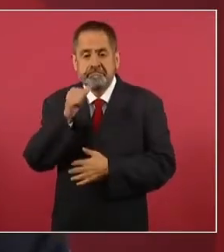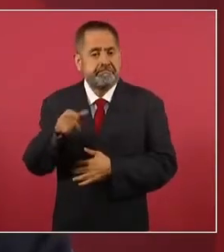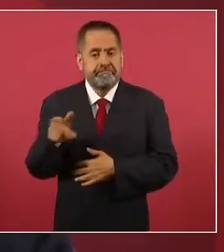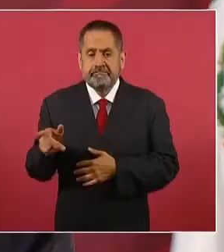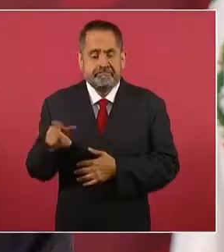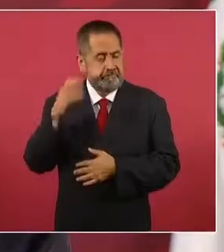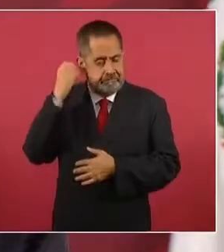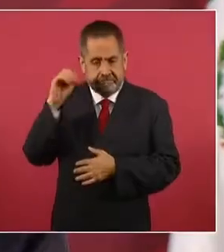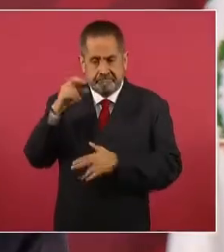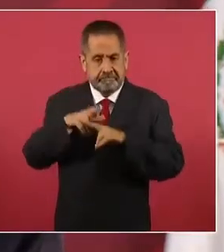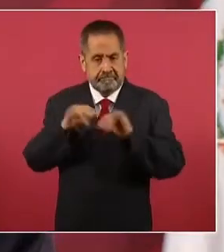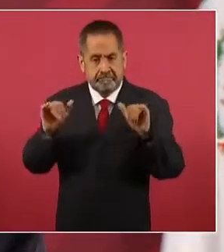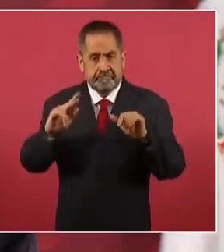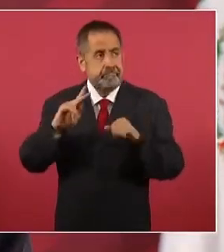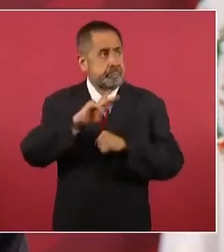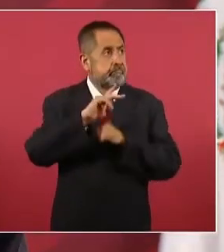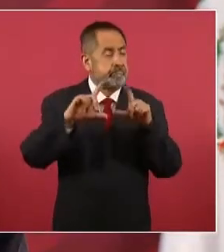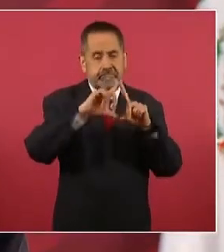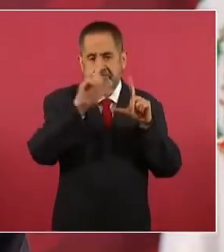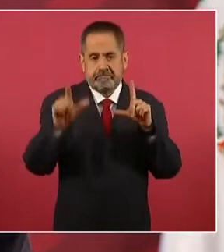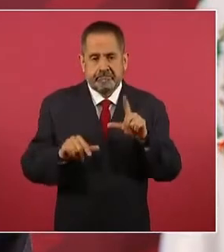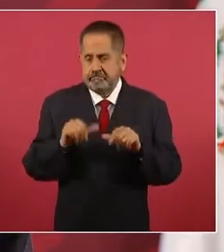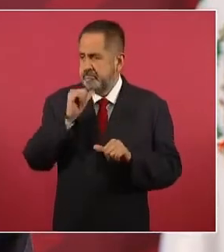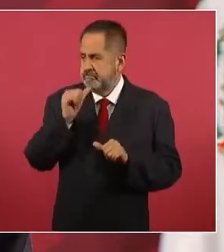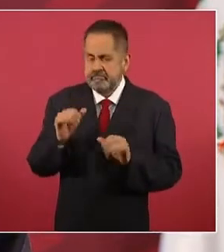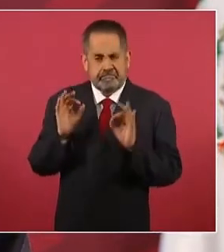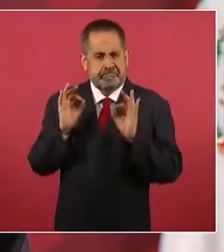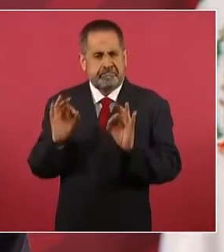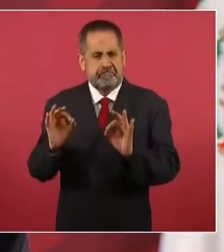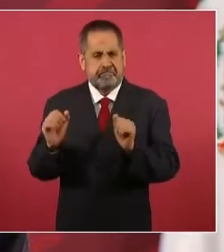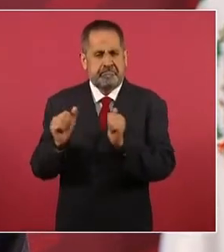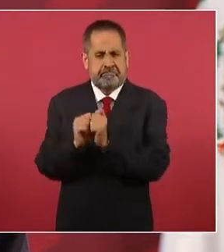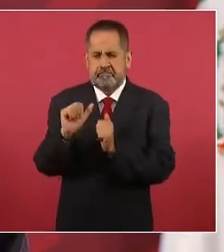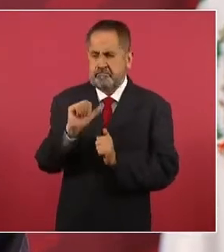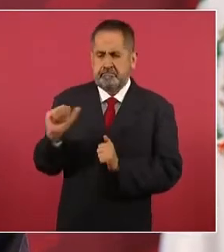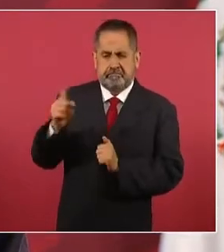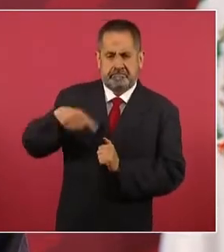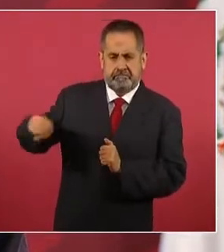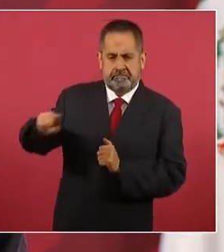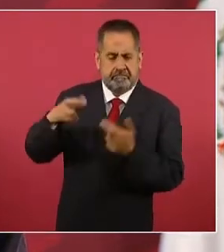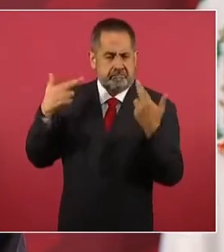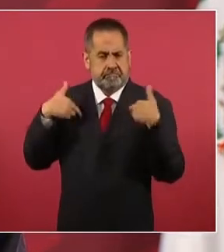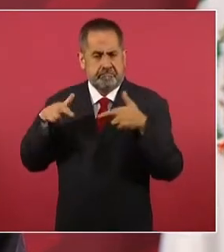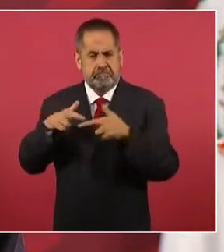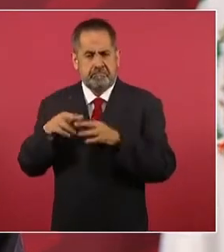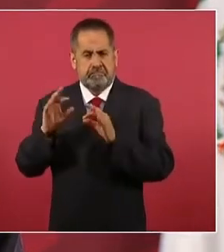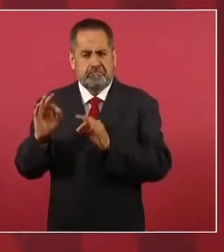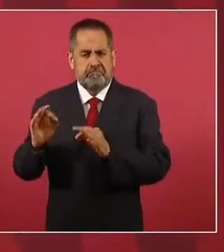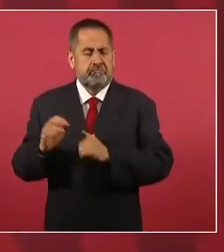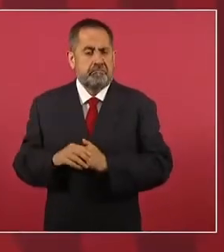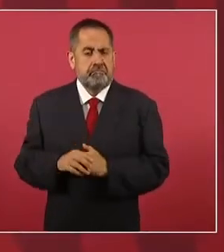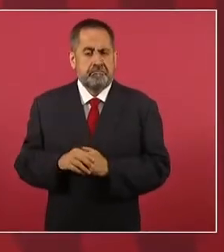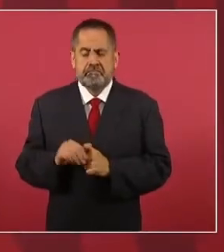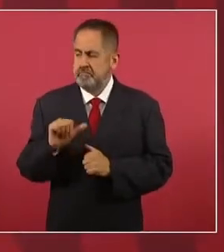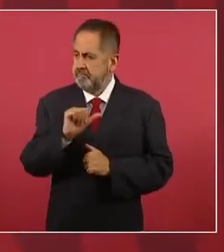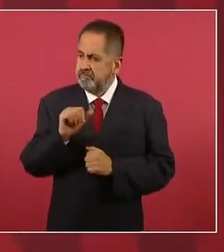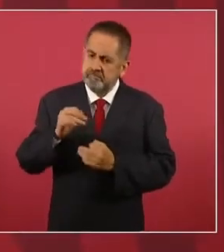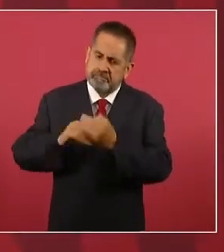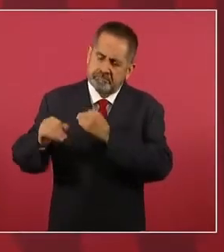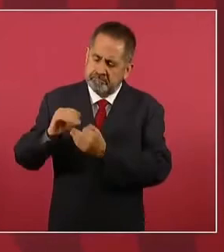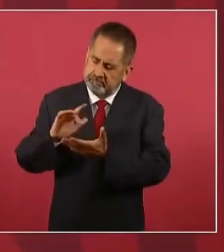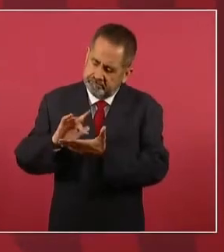ni en Oaxaca ni en el país, con los maestros. A todos